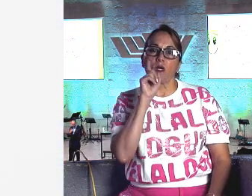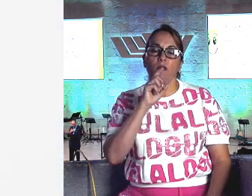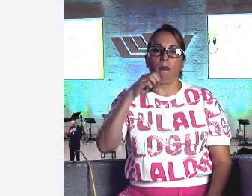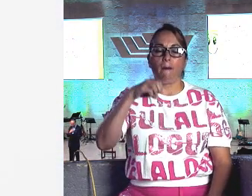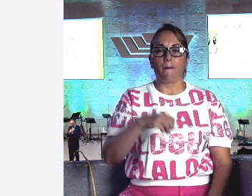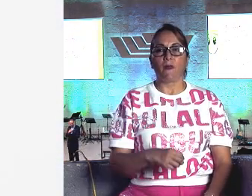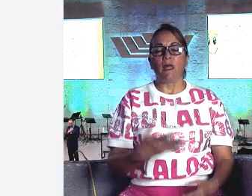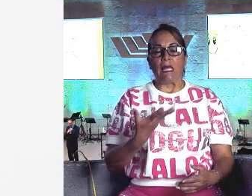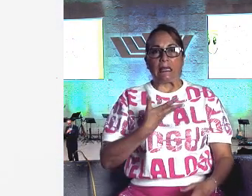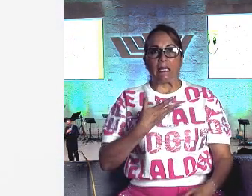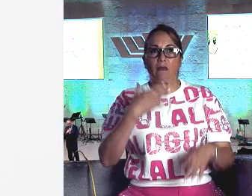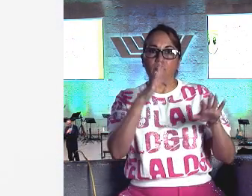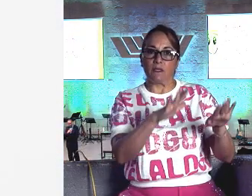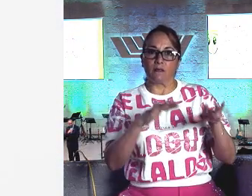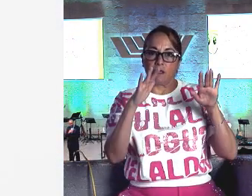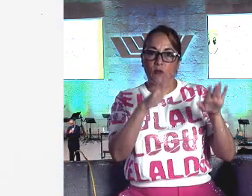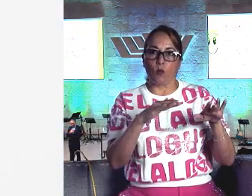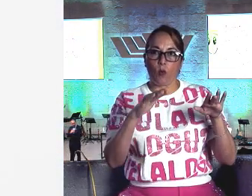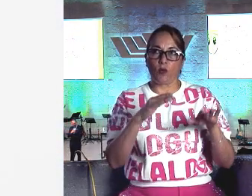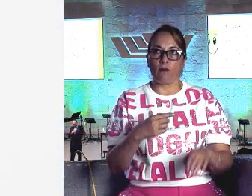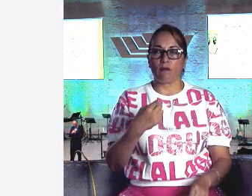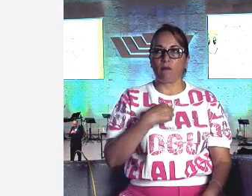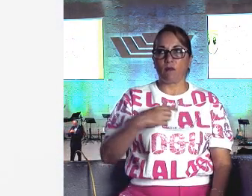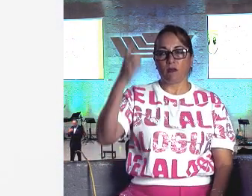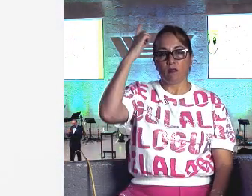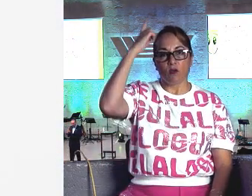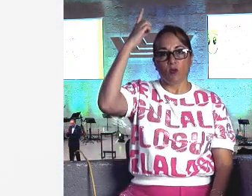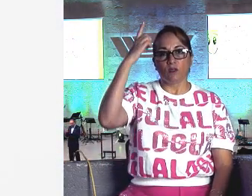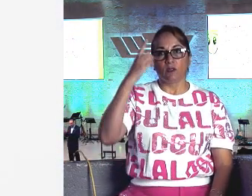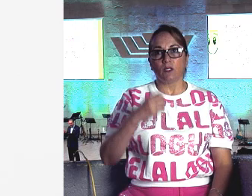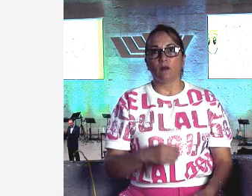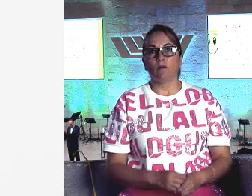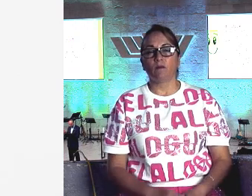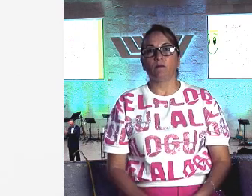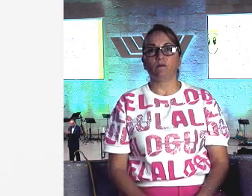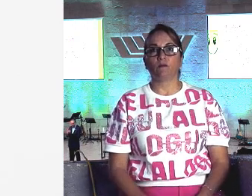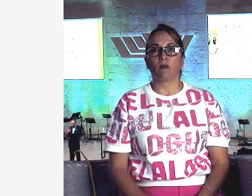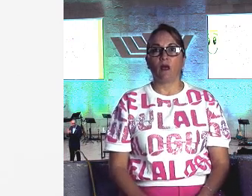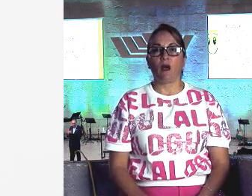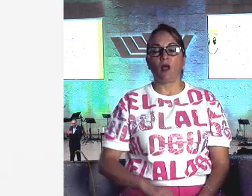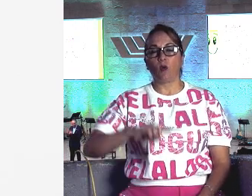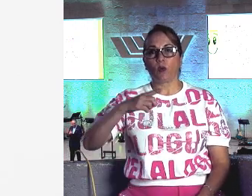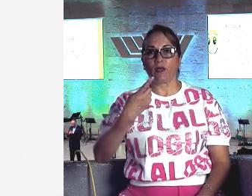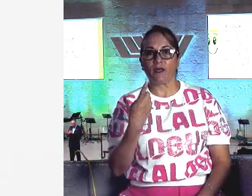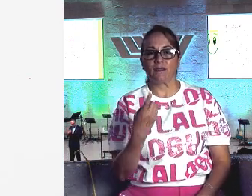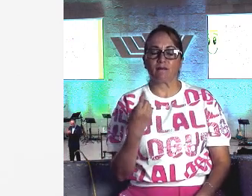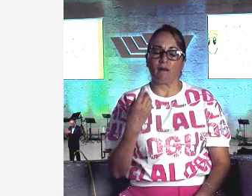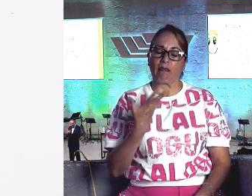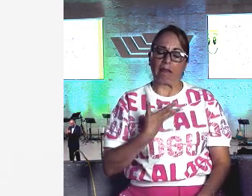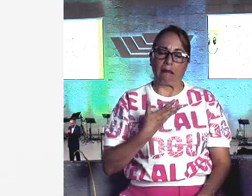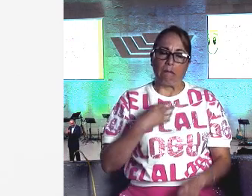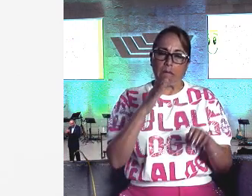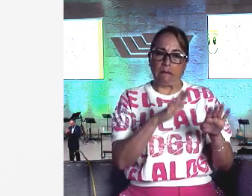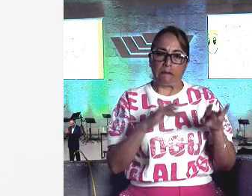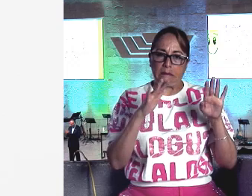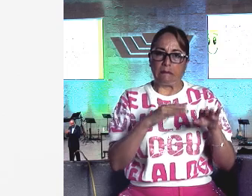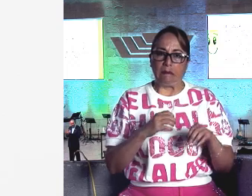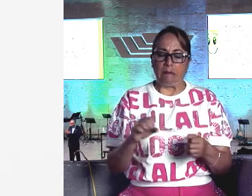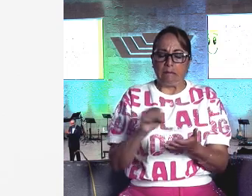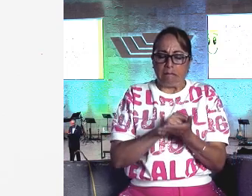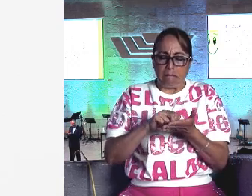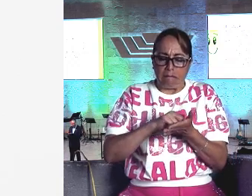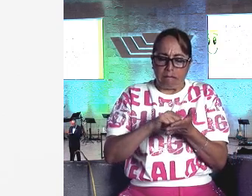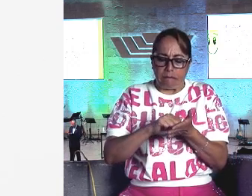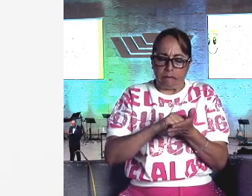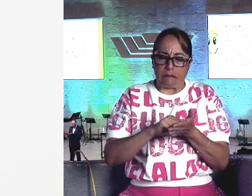ten misericordia de mí, oh Dios, debido a tu amor inagotable, a causa de tu gran compasión, borra la mancha de